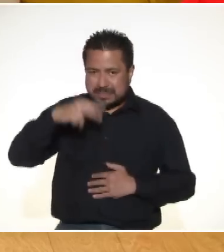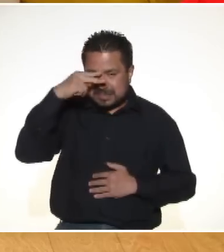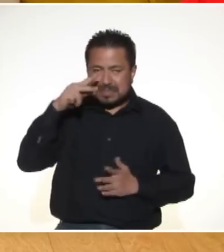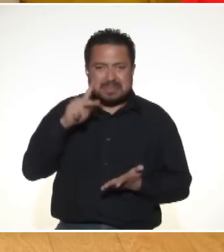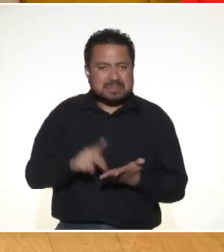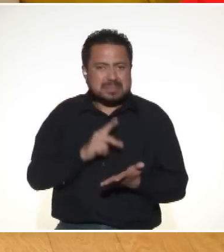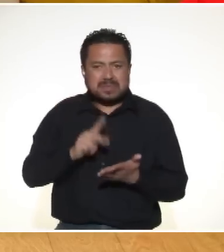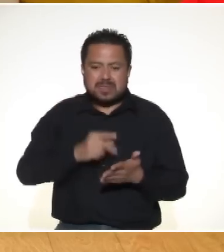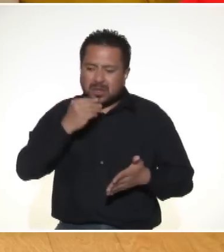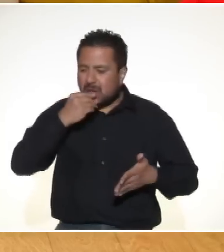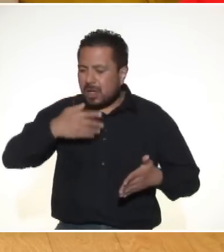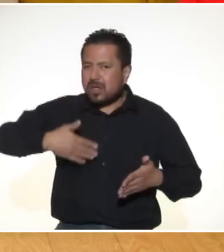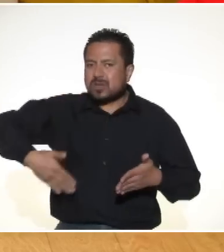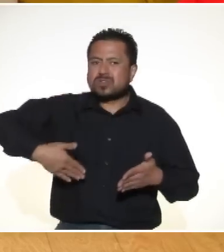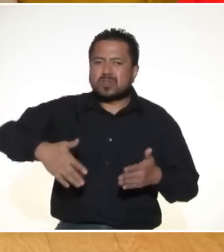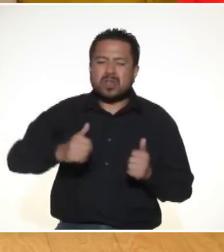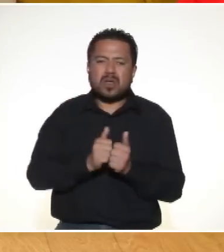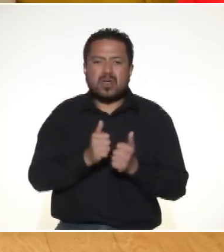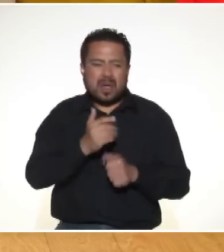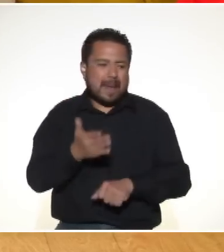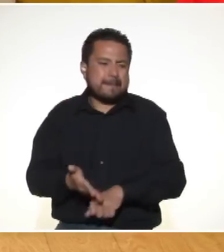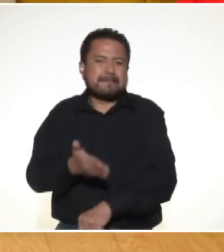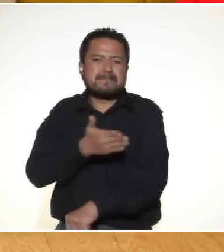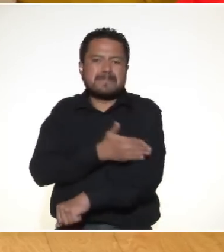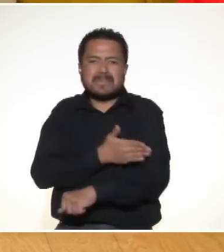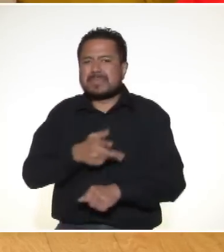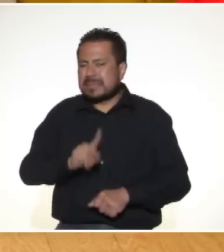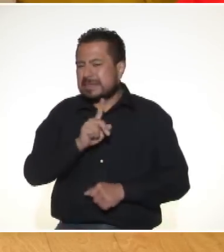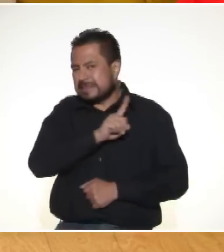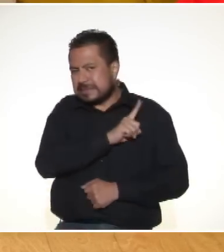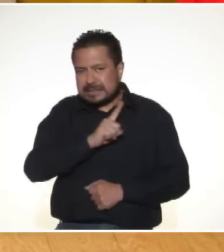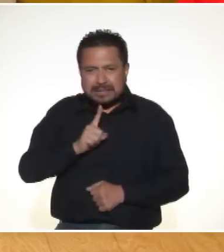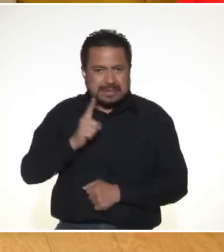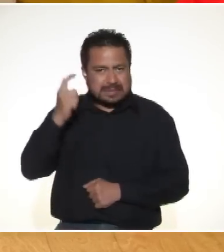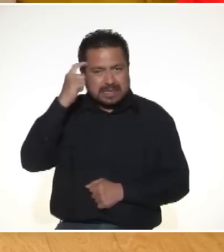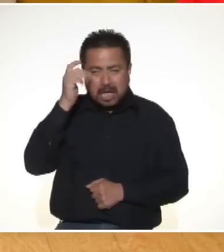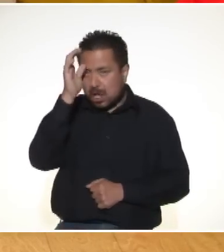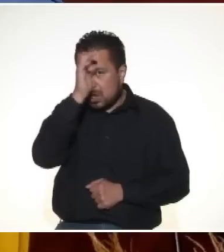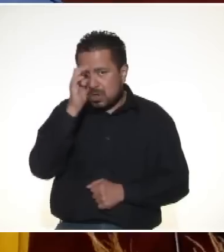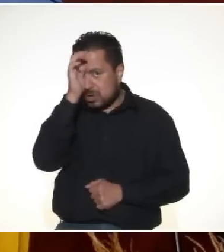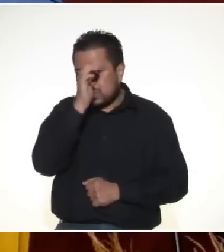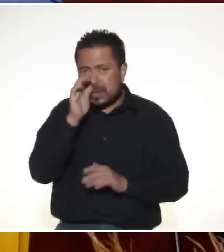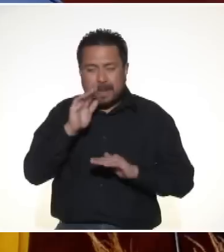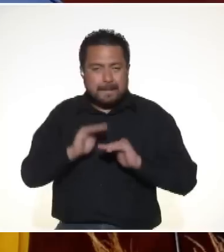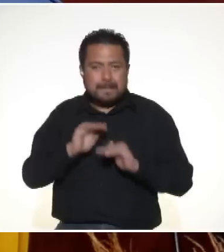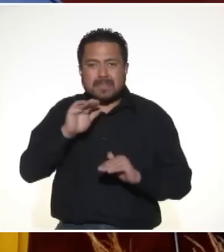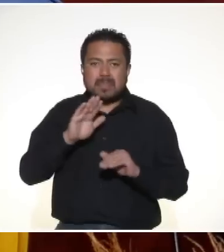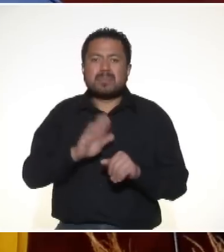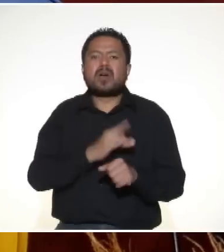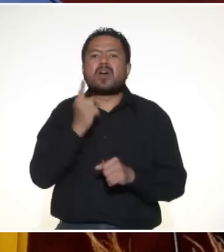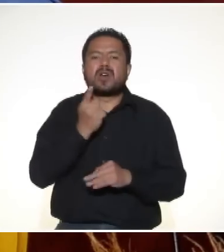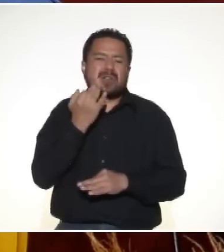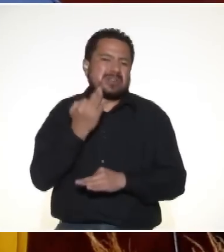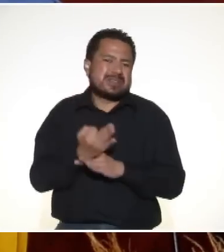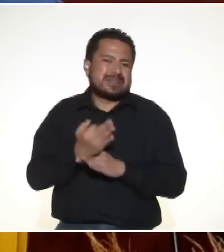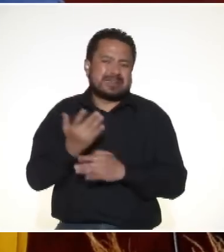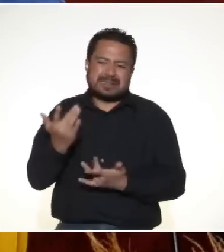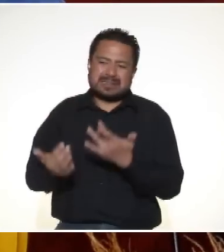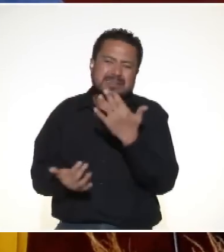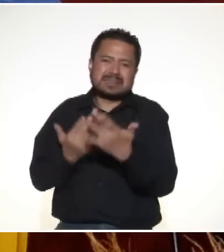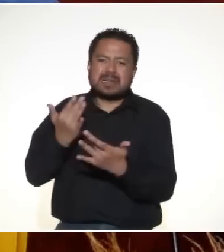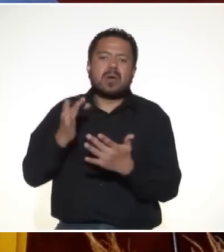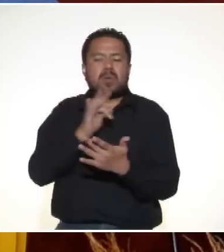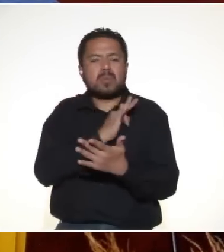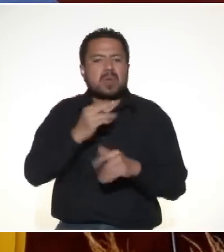muchas veces se cocina con leña, se cocina afuera. Hay que tener mucha conciencia de eso, porque como decimos, una quemadura